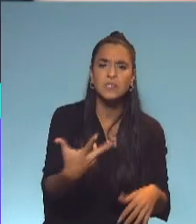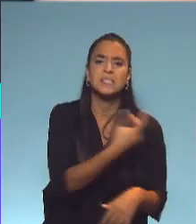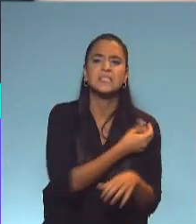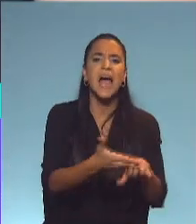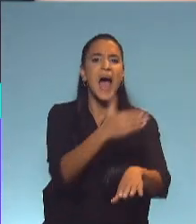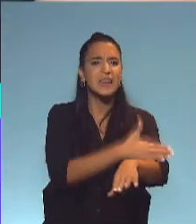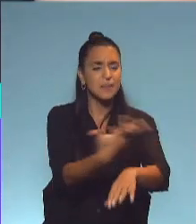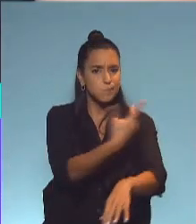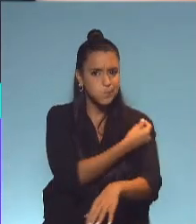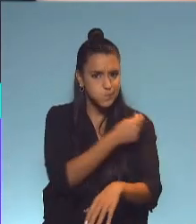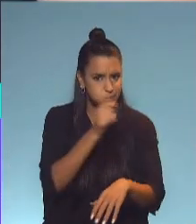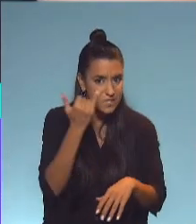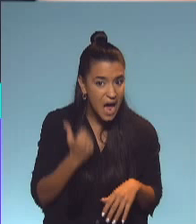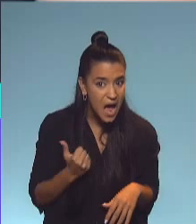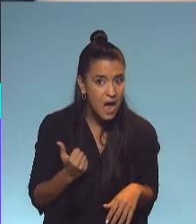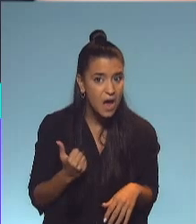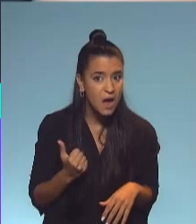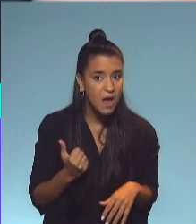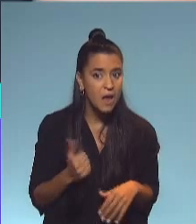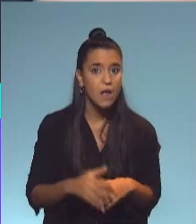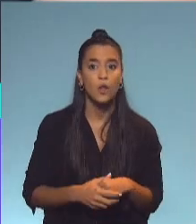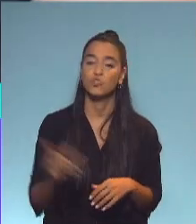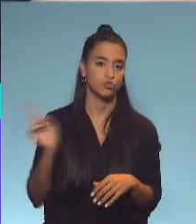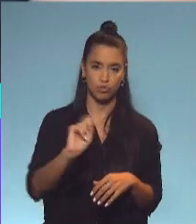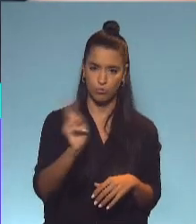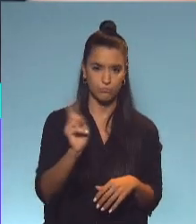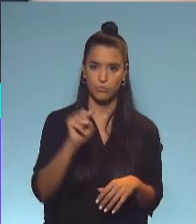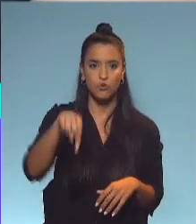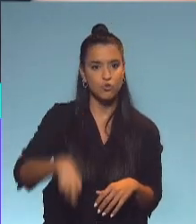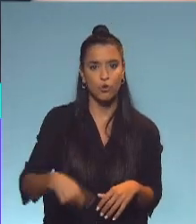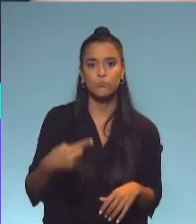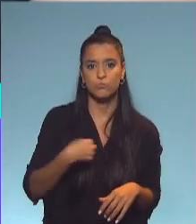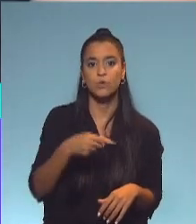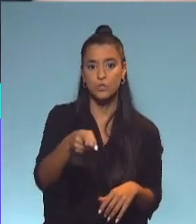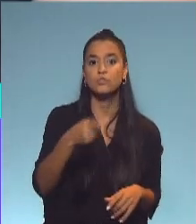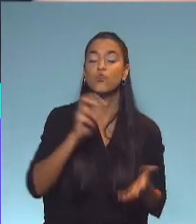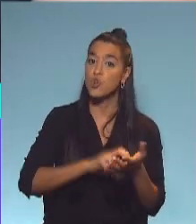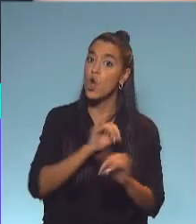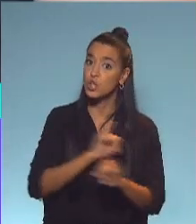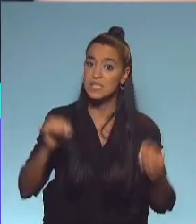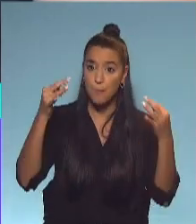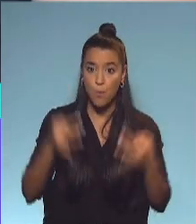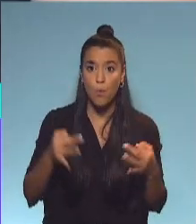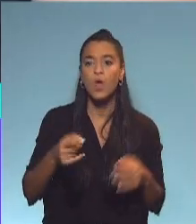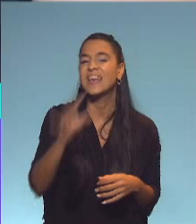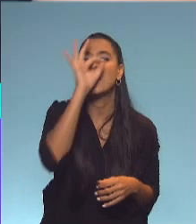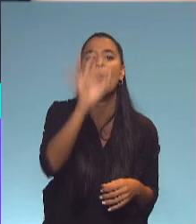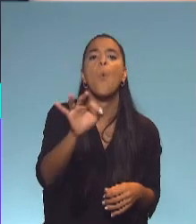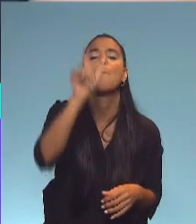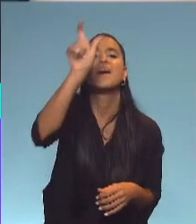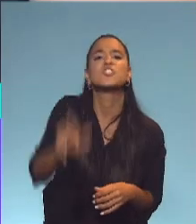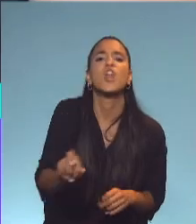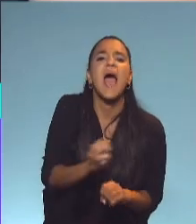inmunizada, que ya recibió la vacuna? No, en mi experiencia no. Esa No hemos recibido buena ningún noticia. Paciente